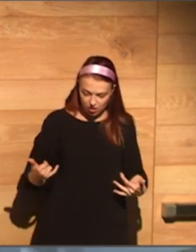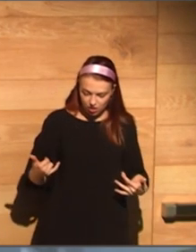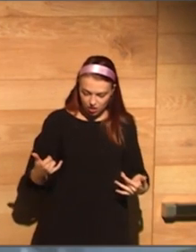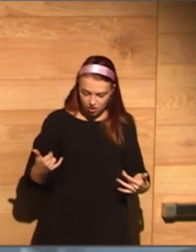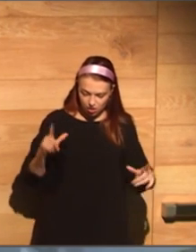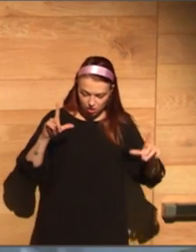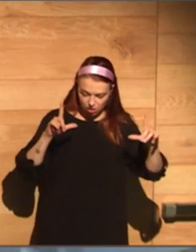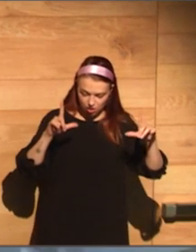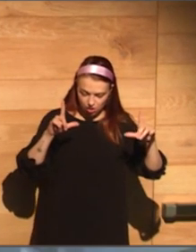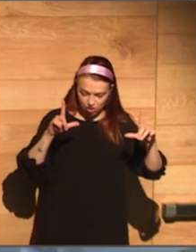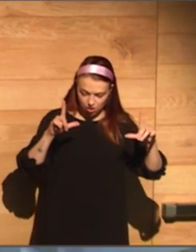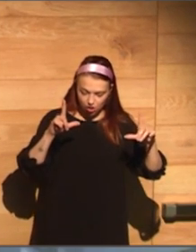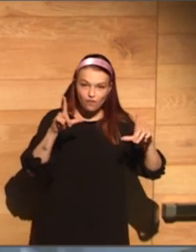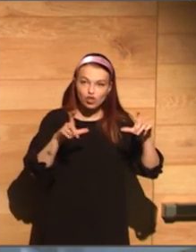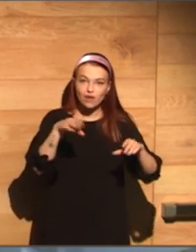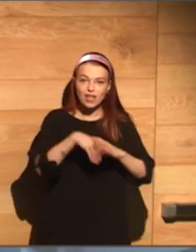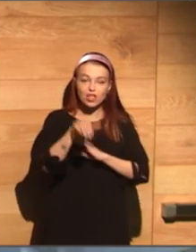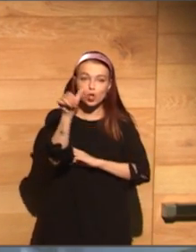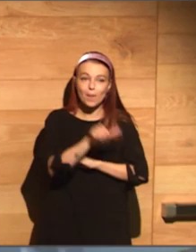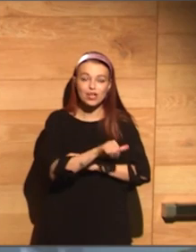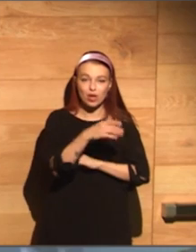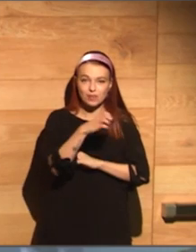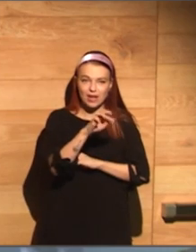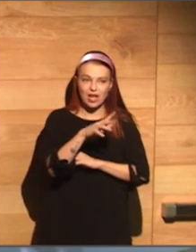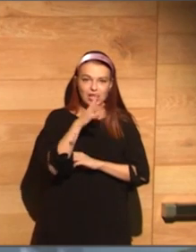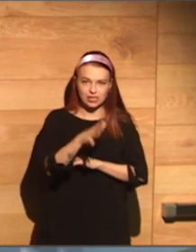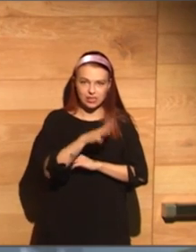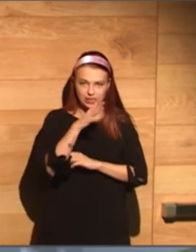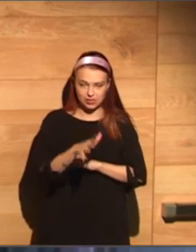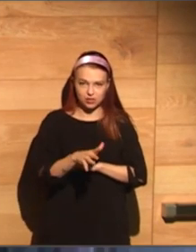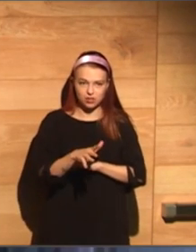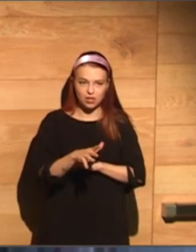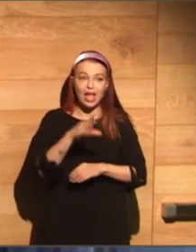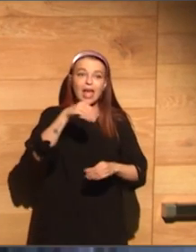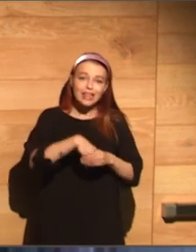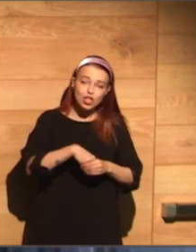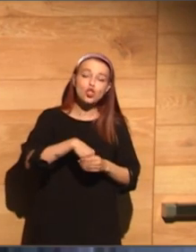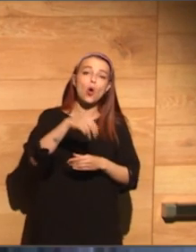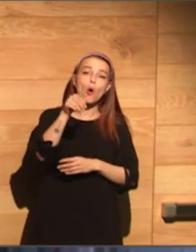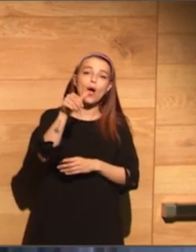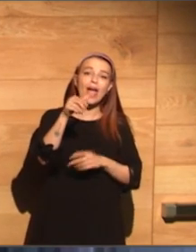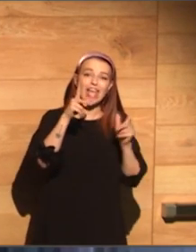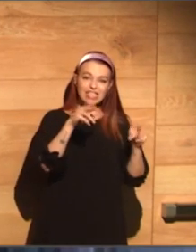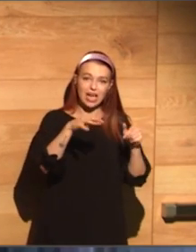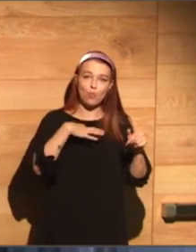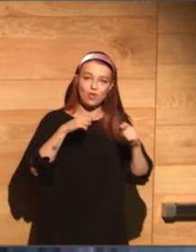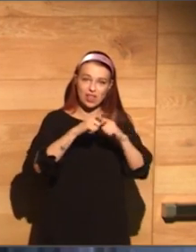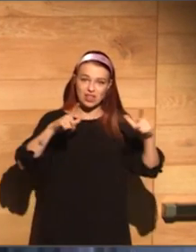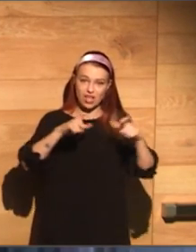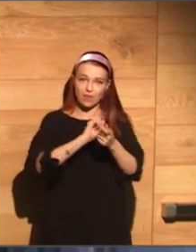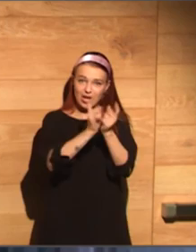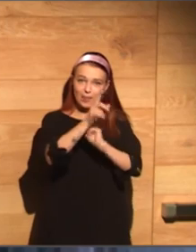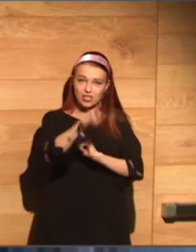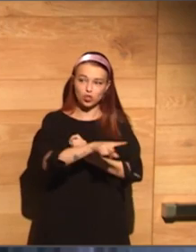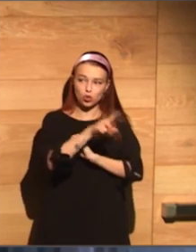fotografía es excepcional en las películas de Berlanga. ¿Se puede cambiar de diafragma dentro de escena o tenías, porque eso no se